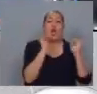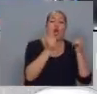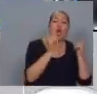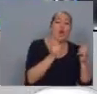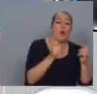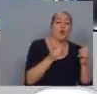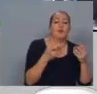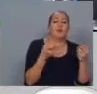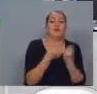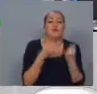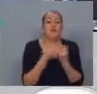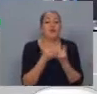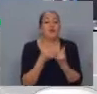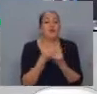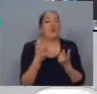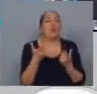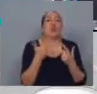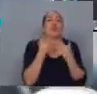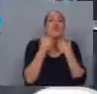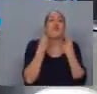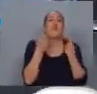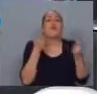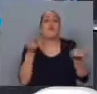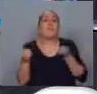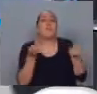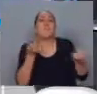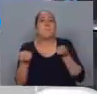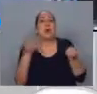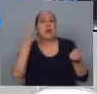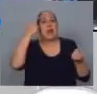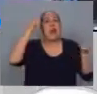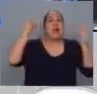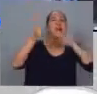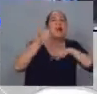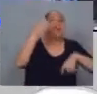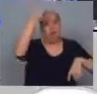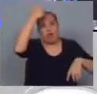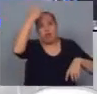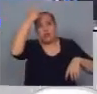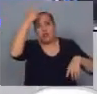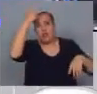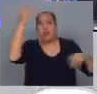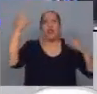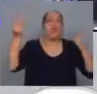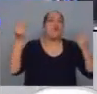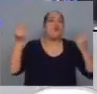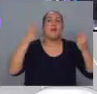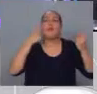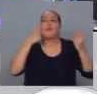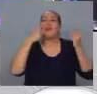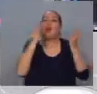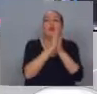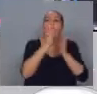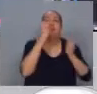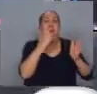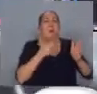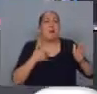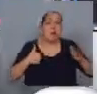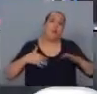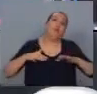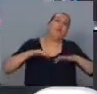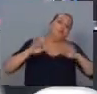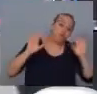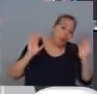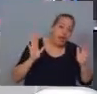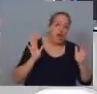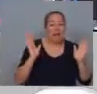ahí no muchos chicos no pueden manejar esos cambios y desaparecen desde la casa en la que generalmente vienen con sus padres bueno se puede llegar a entender desde alguna lógica